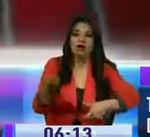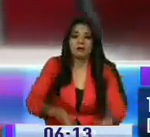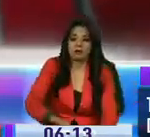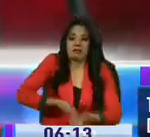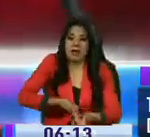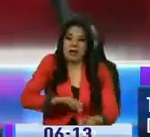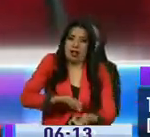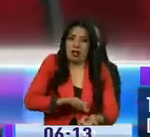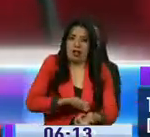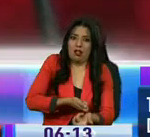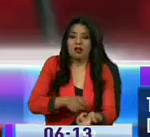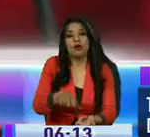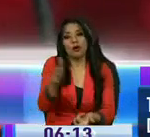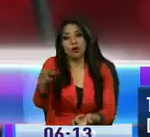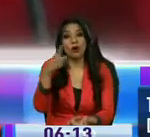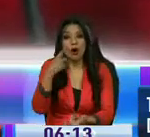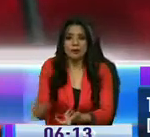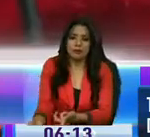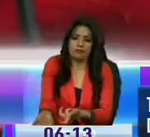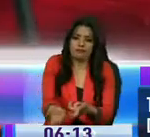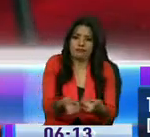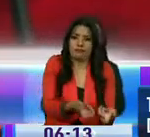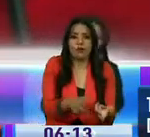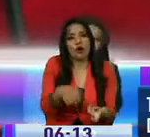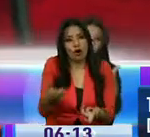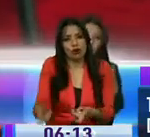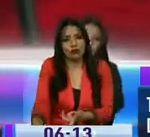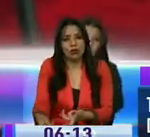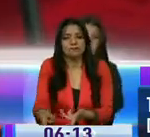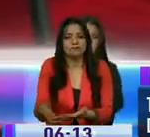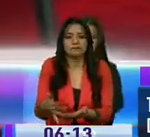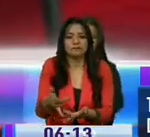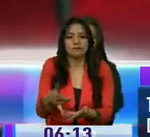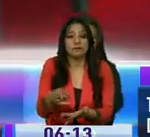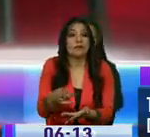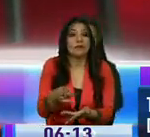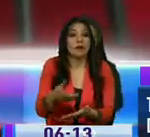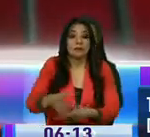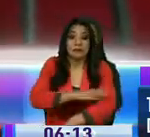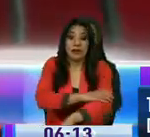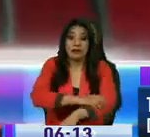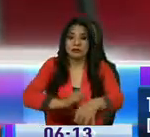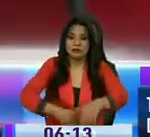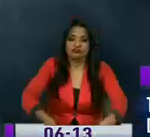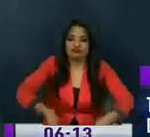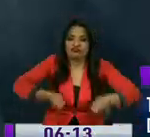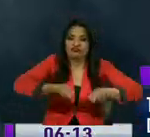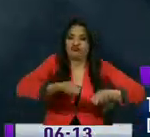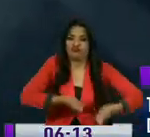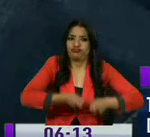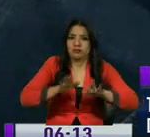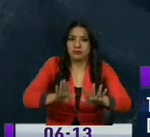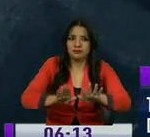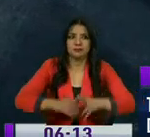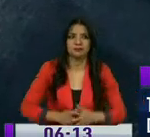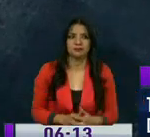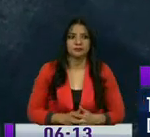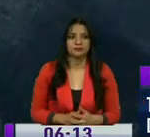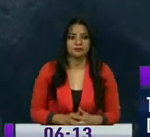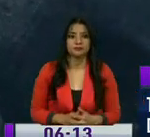lado un hombre y el otro lado el brazo del acá las primeras dos detenciones